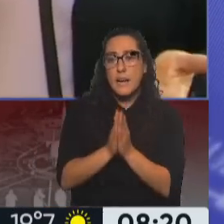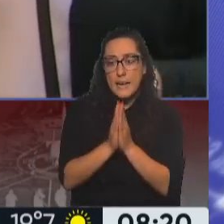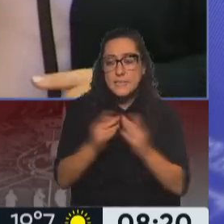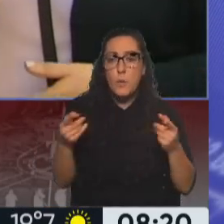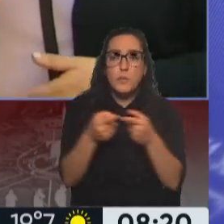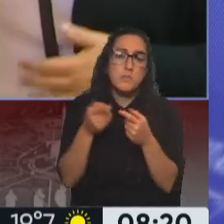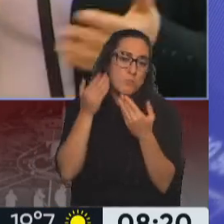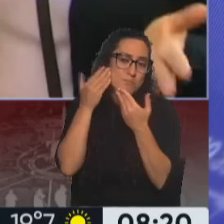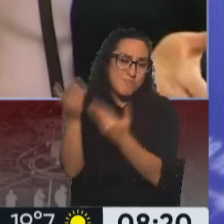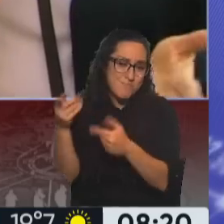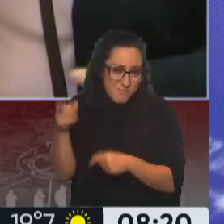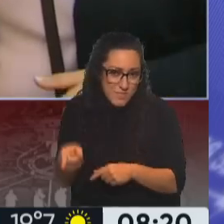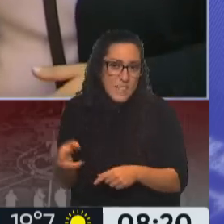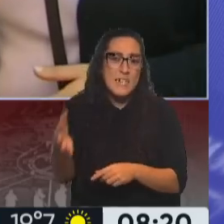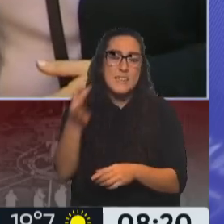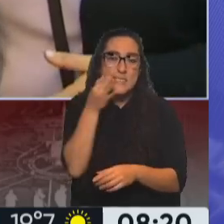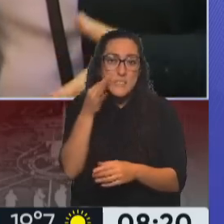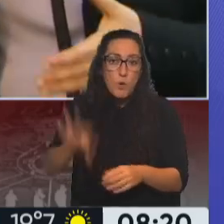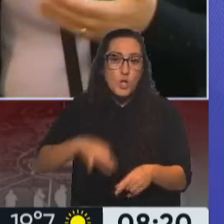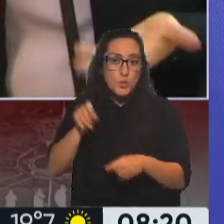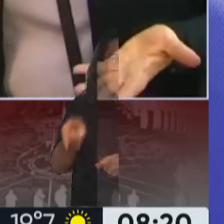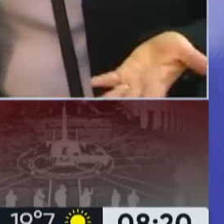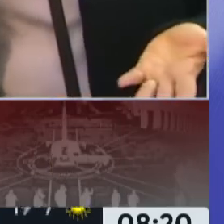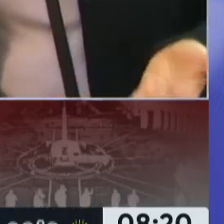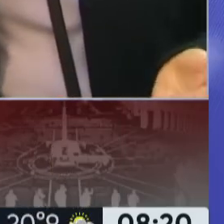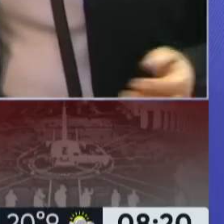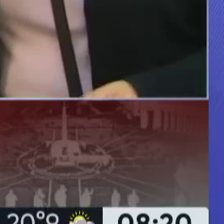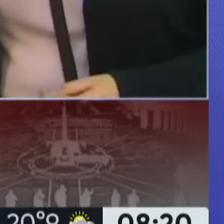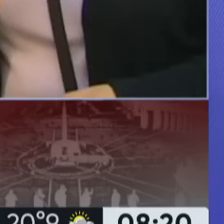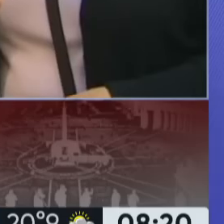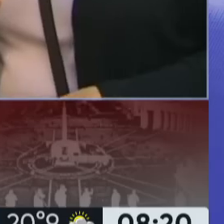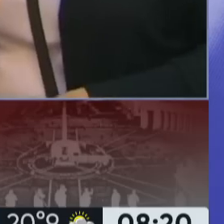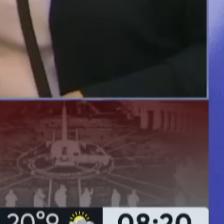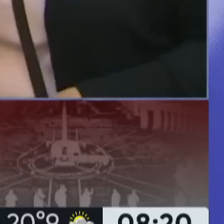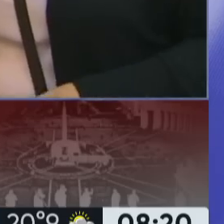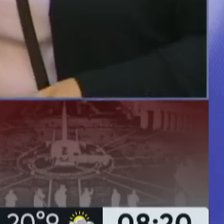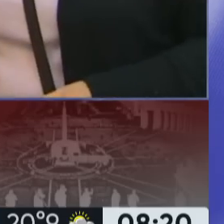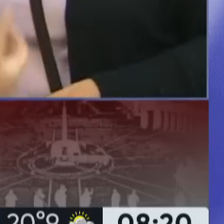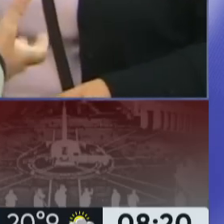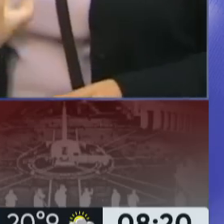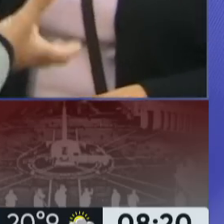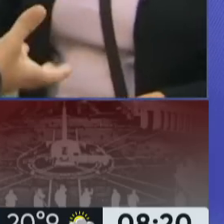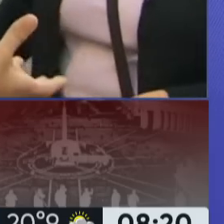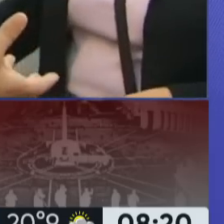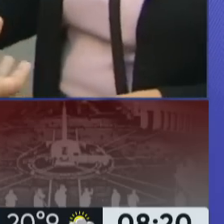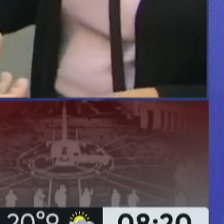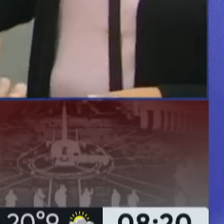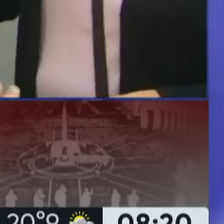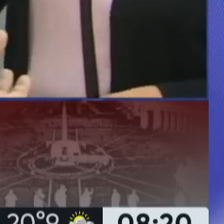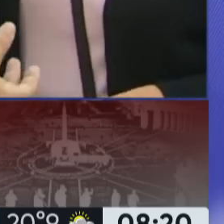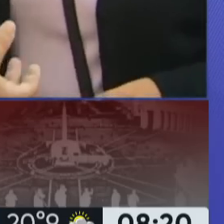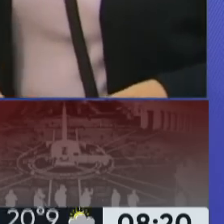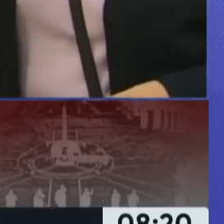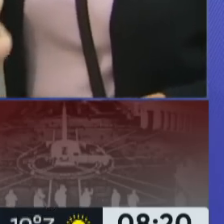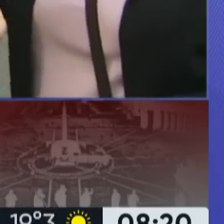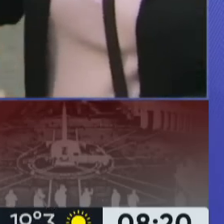dar gracias por el testimonio de vida que nos dio, de que el Evangelio es posible ser vivido. Bueno, vemos que va llegando